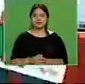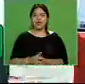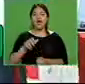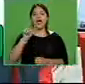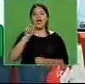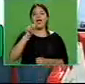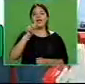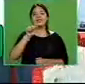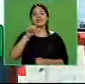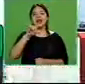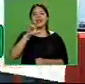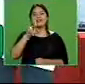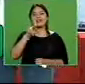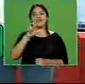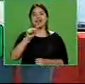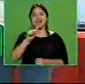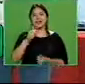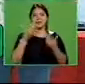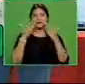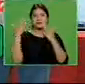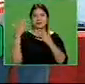Naika?